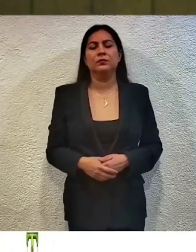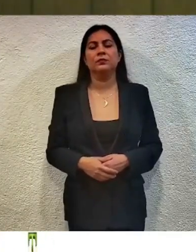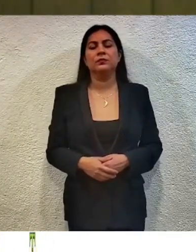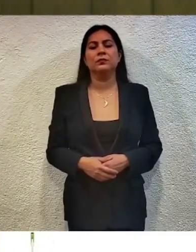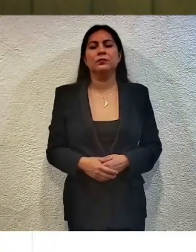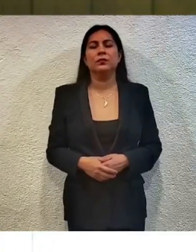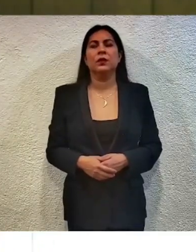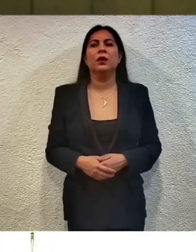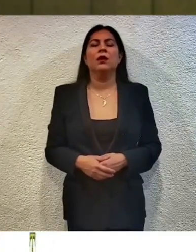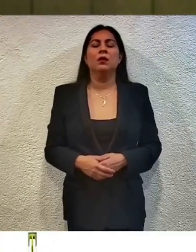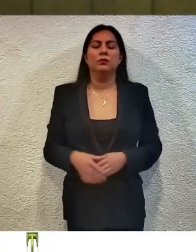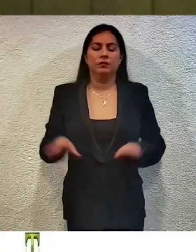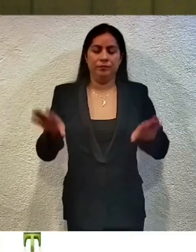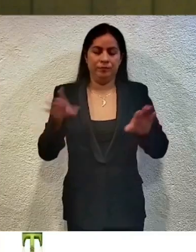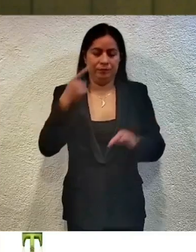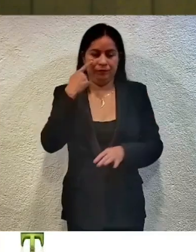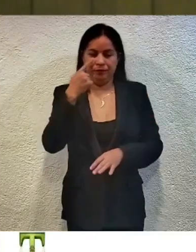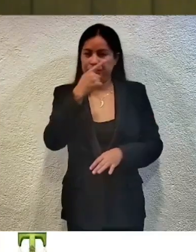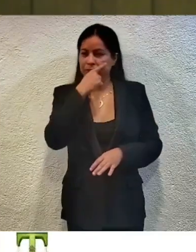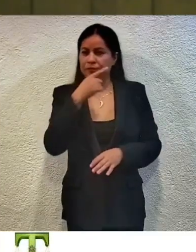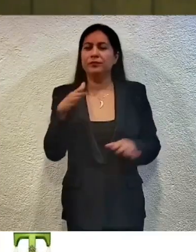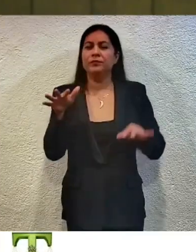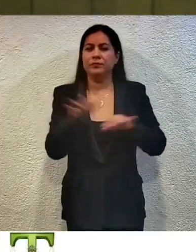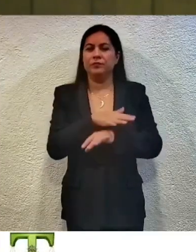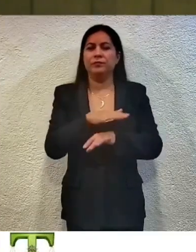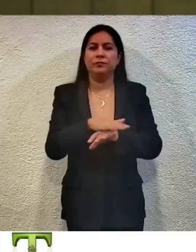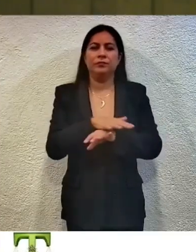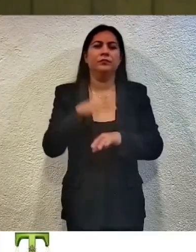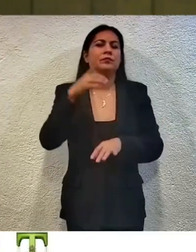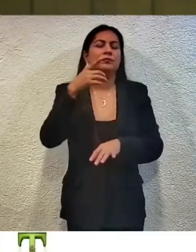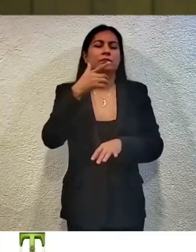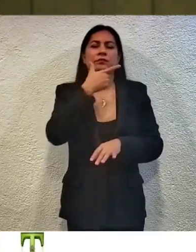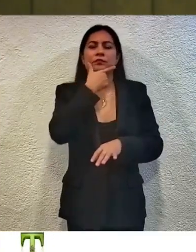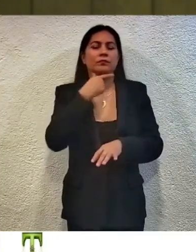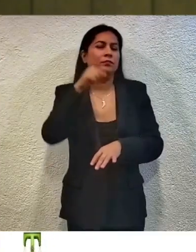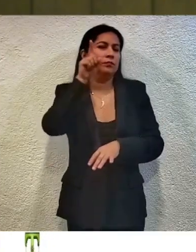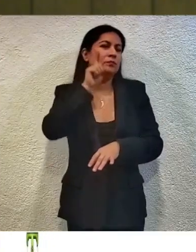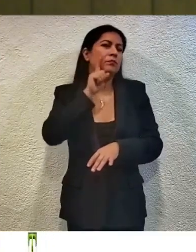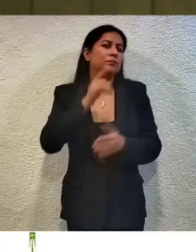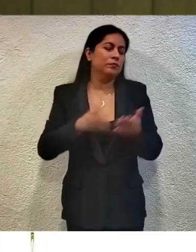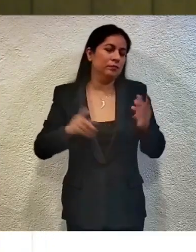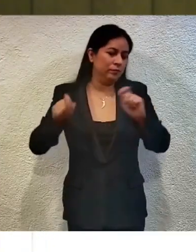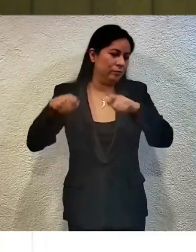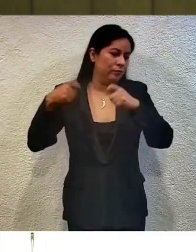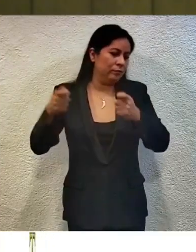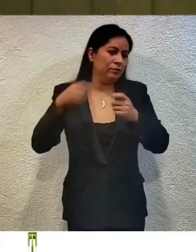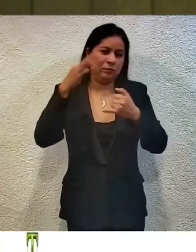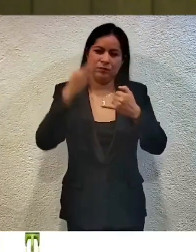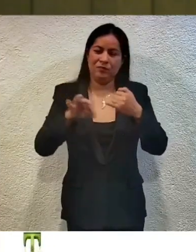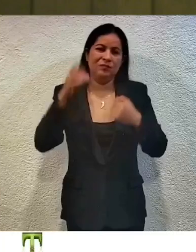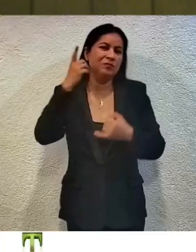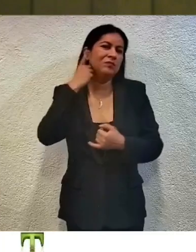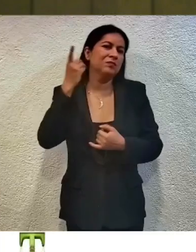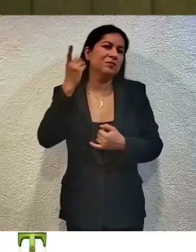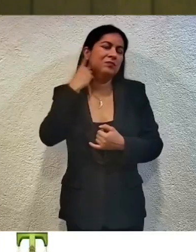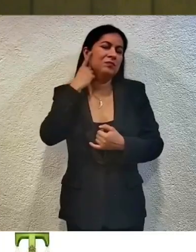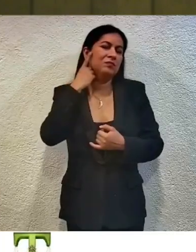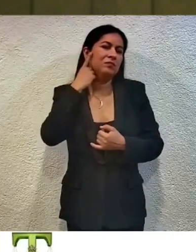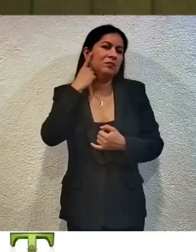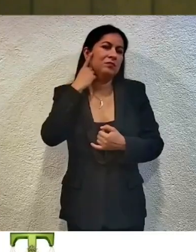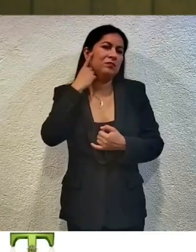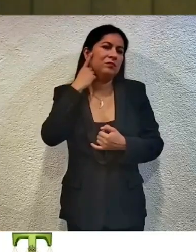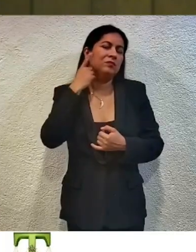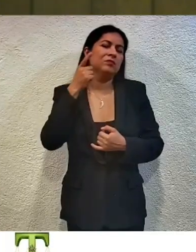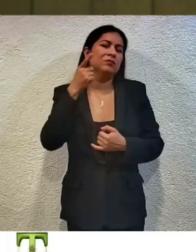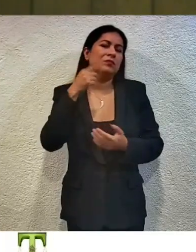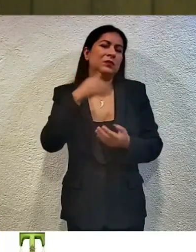Como puede observarse, derivado del ajuste del género anterior, la designación de la última diputación de la